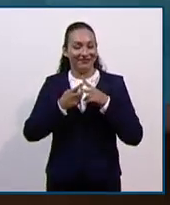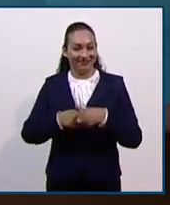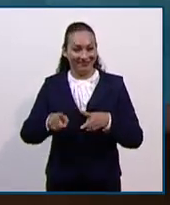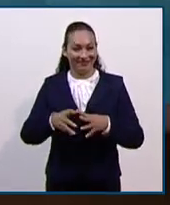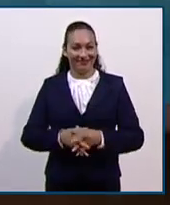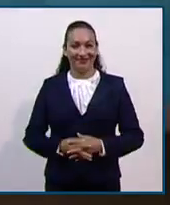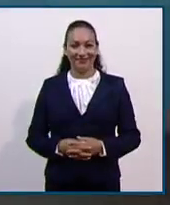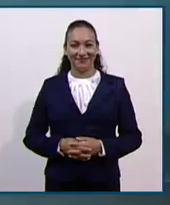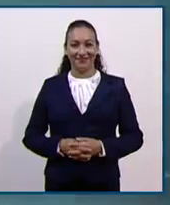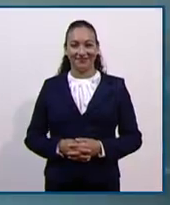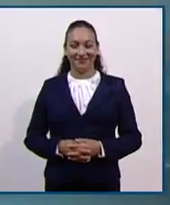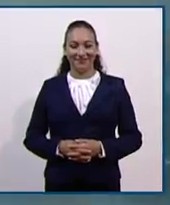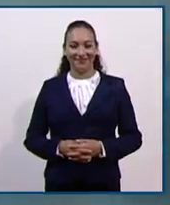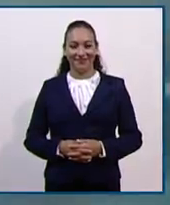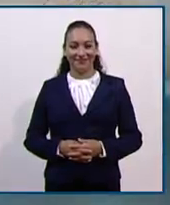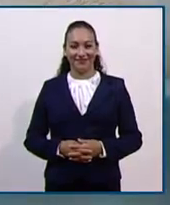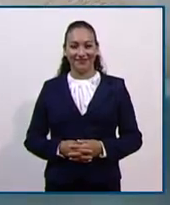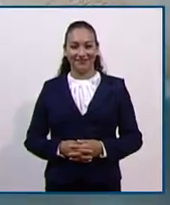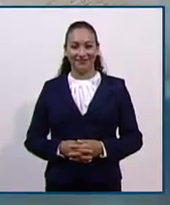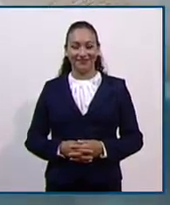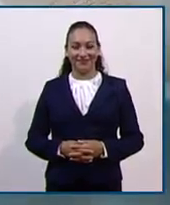Comenzamos.